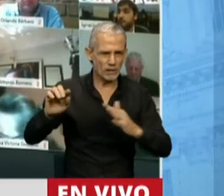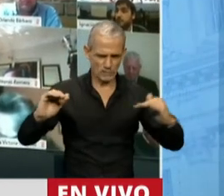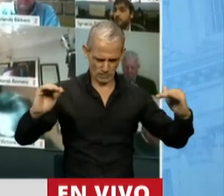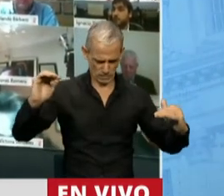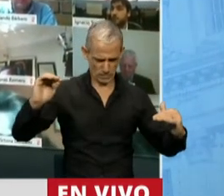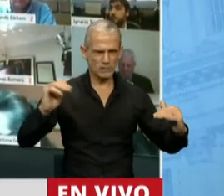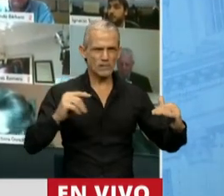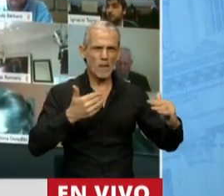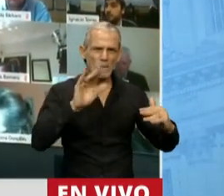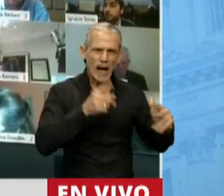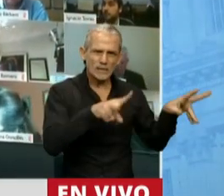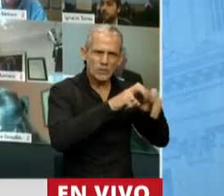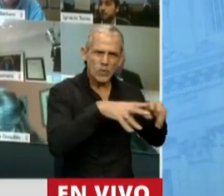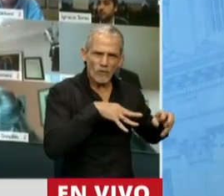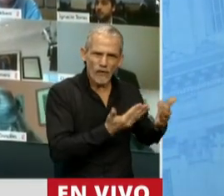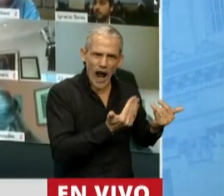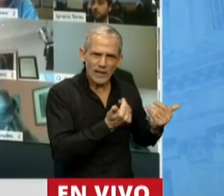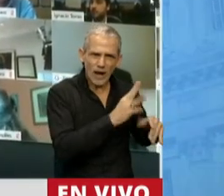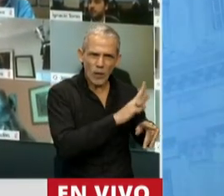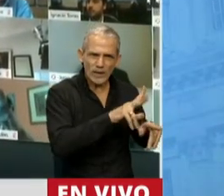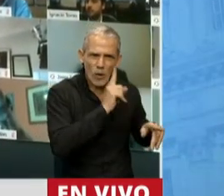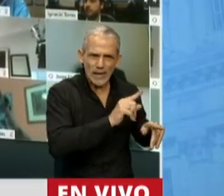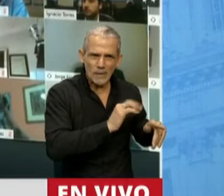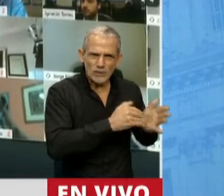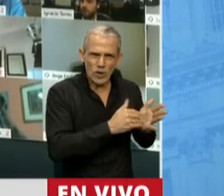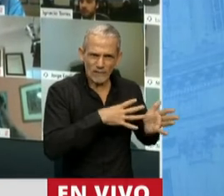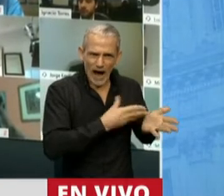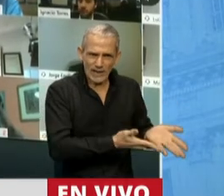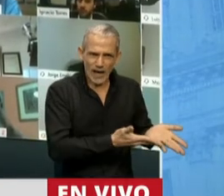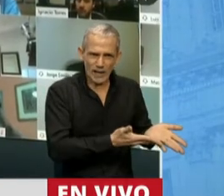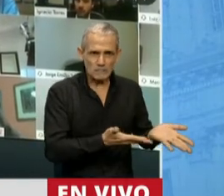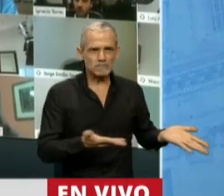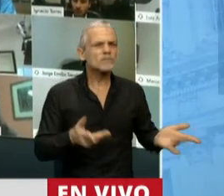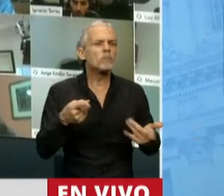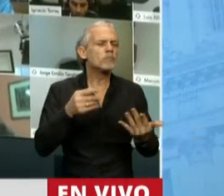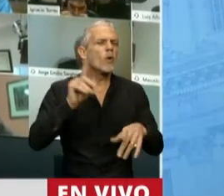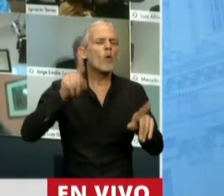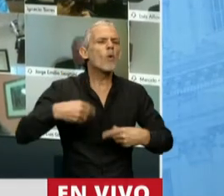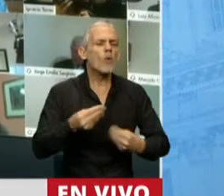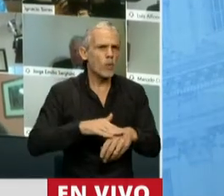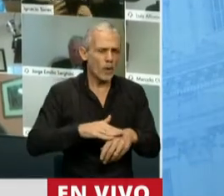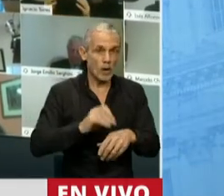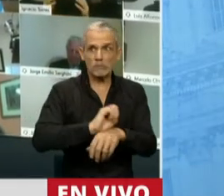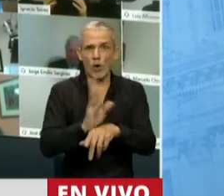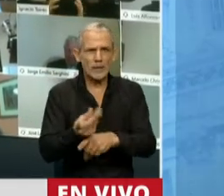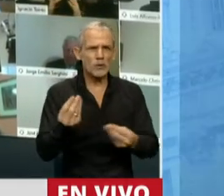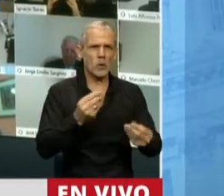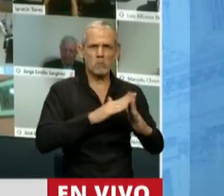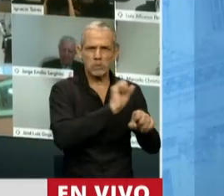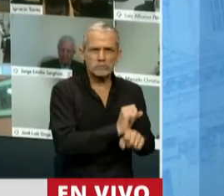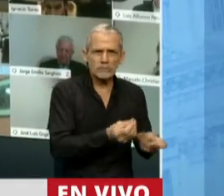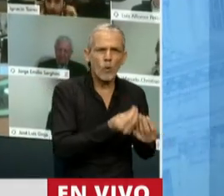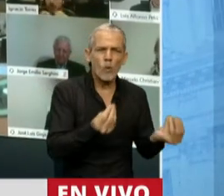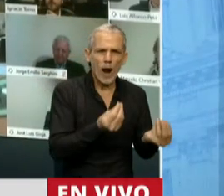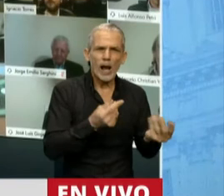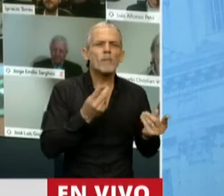Ahora, claramente esto ocurre porque existe una pandemia, una cuarentena, o sea, eso es obvio.